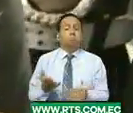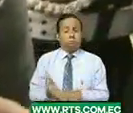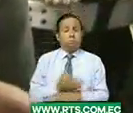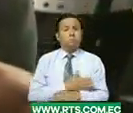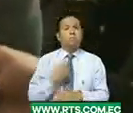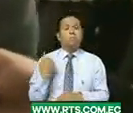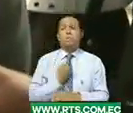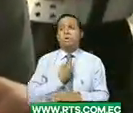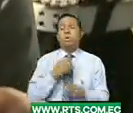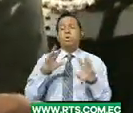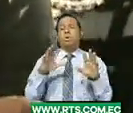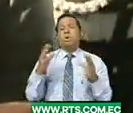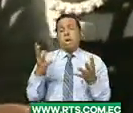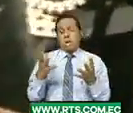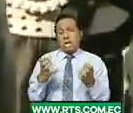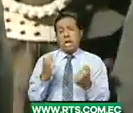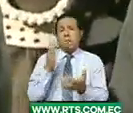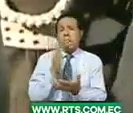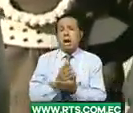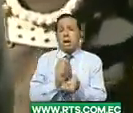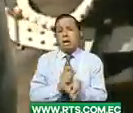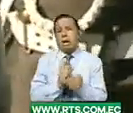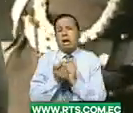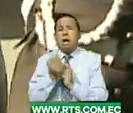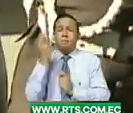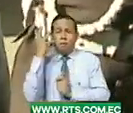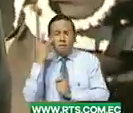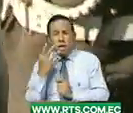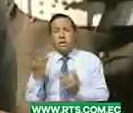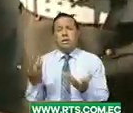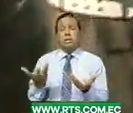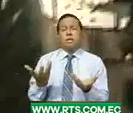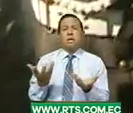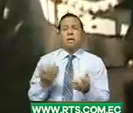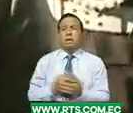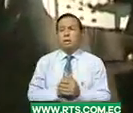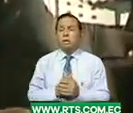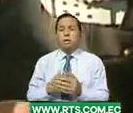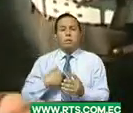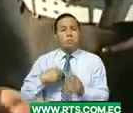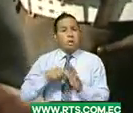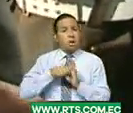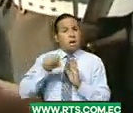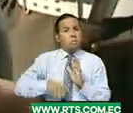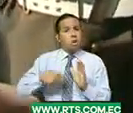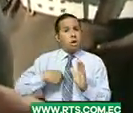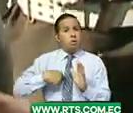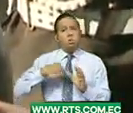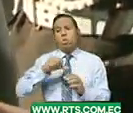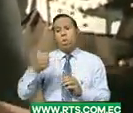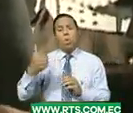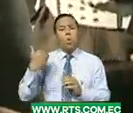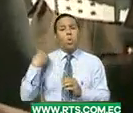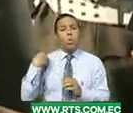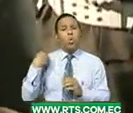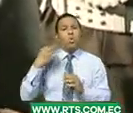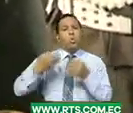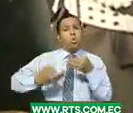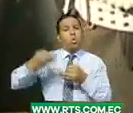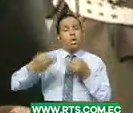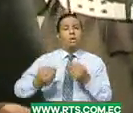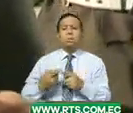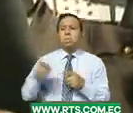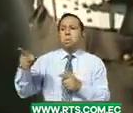Habíamos pedido el definimiento de esta audiencia en tanto y cuanto mi abogado tenía otra audiencia, pero no ha